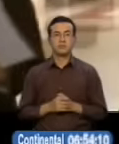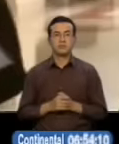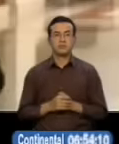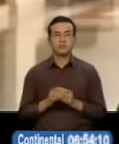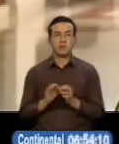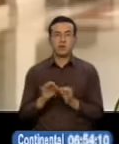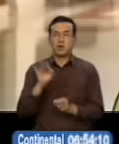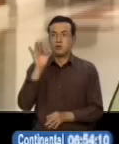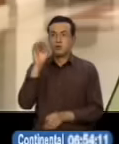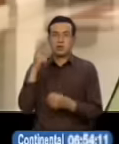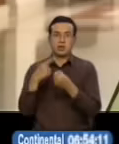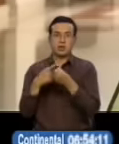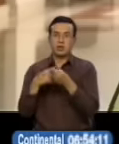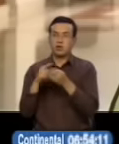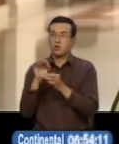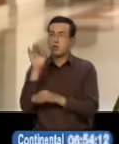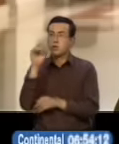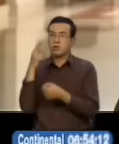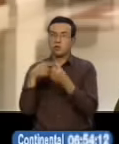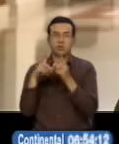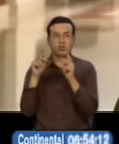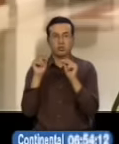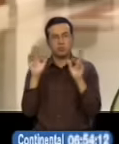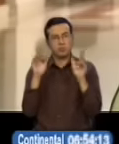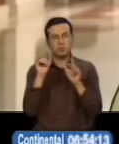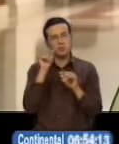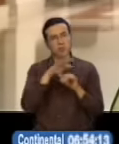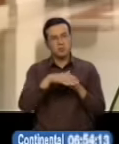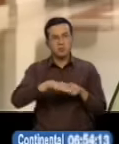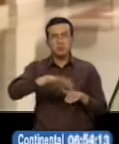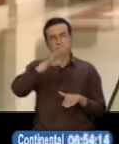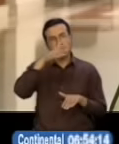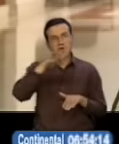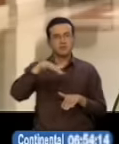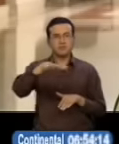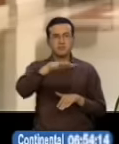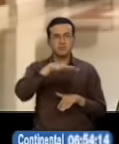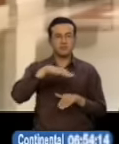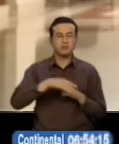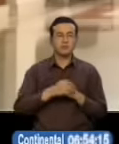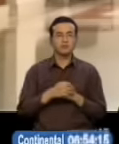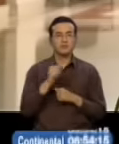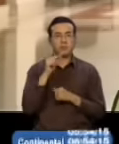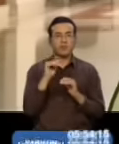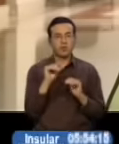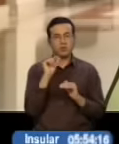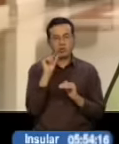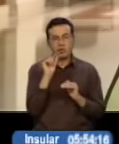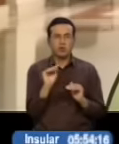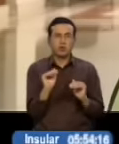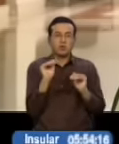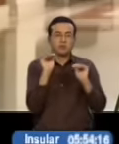a la altura de Quito, pero un gramado más o menos. Tenemos un poquito de altura